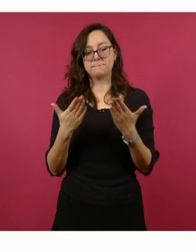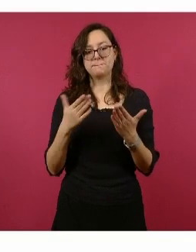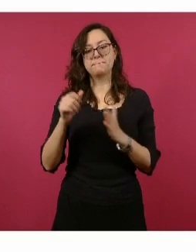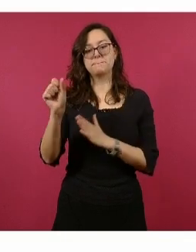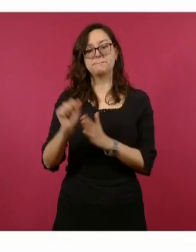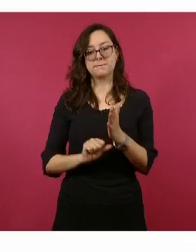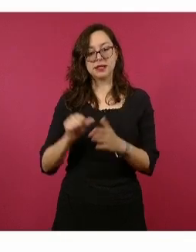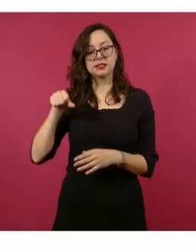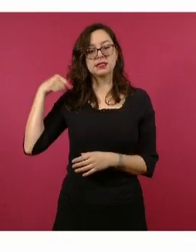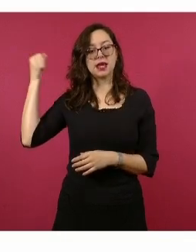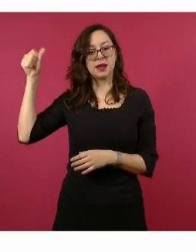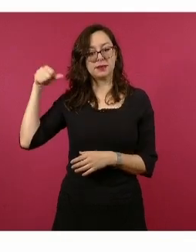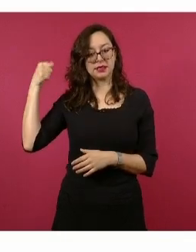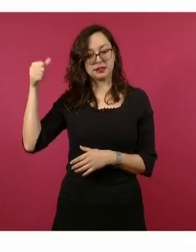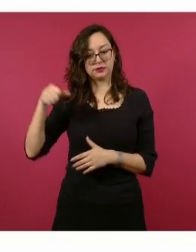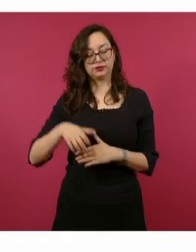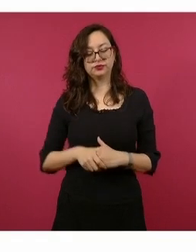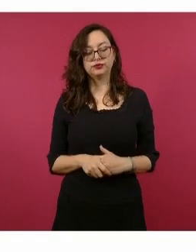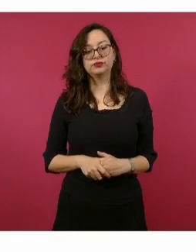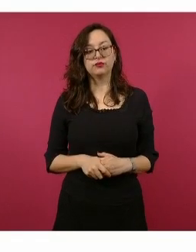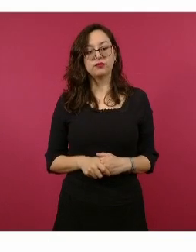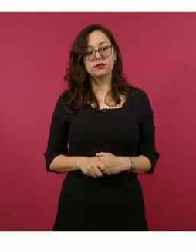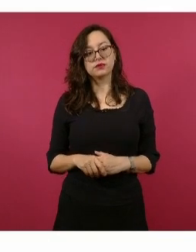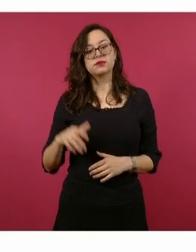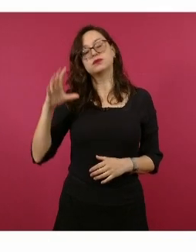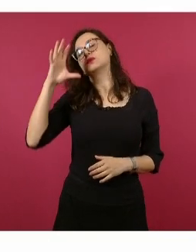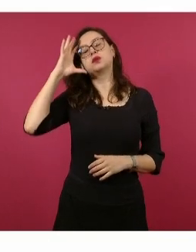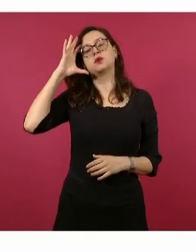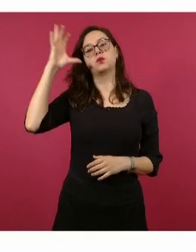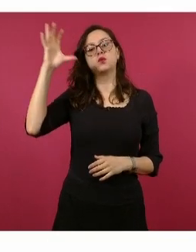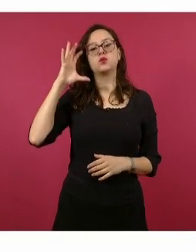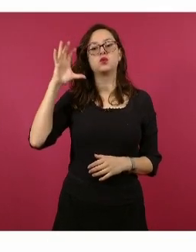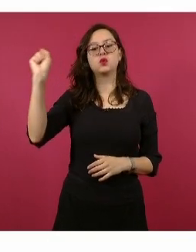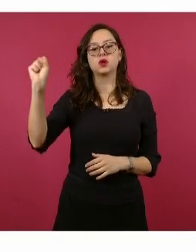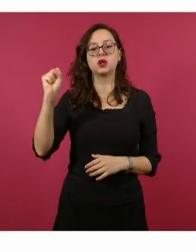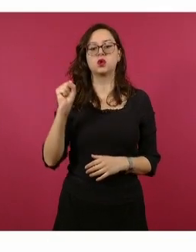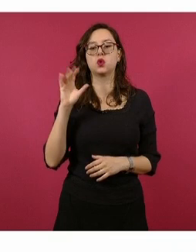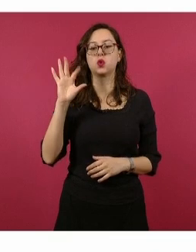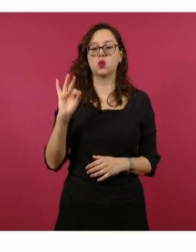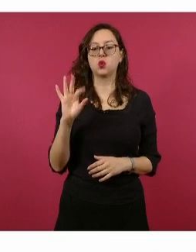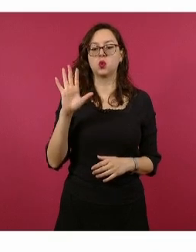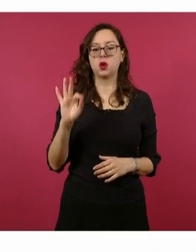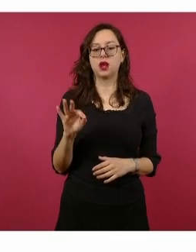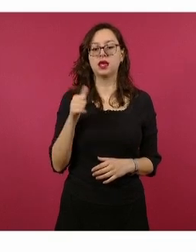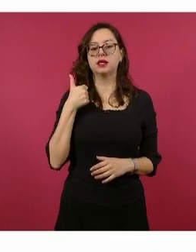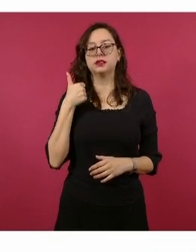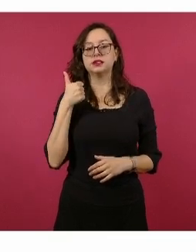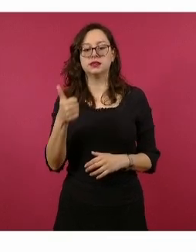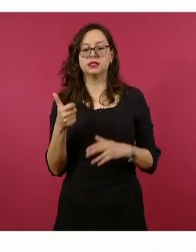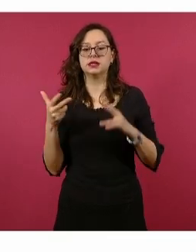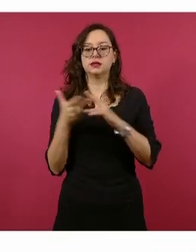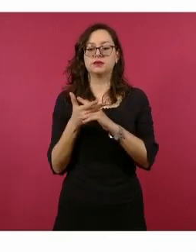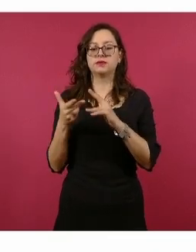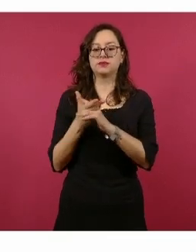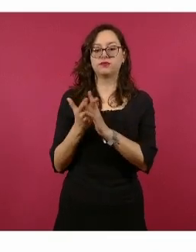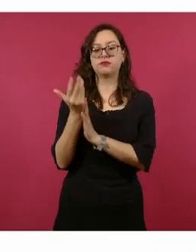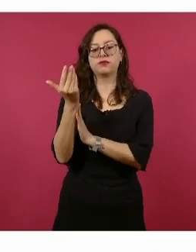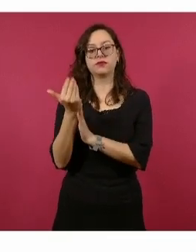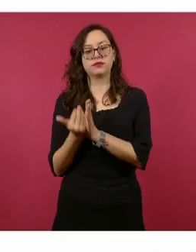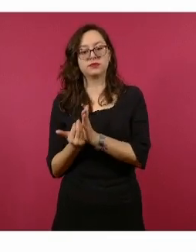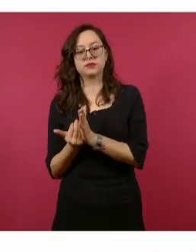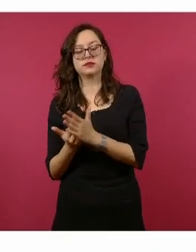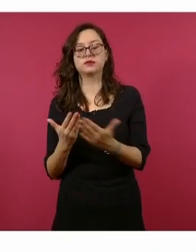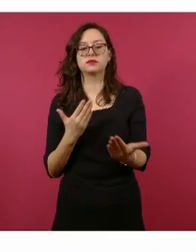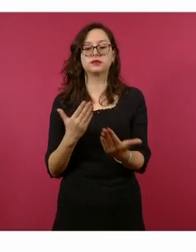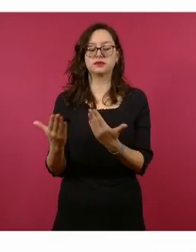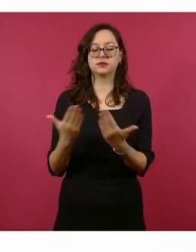Adelante. En el caso de Morelos, fueron 46 homicidios menos en mayo con respecto al